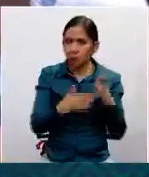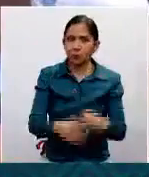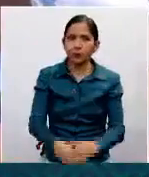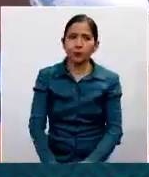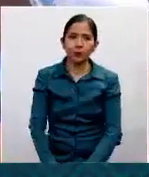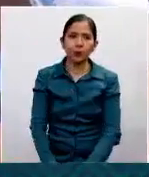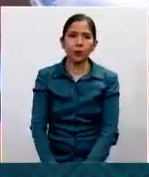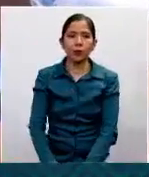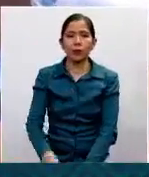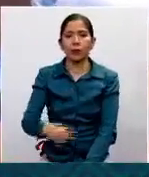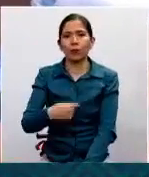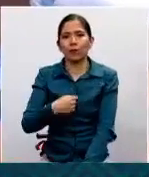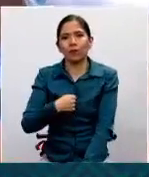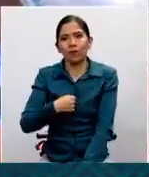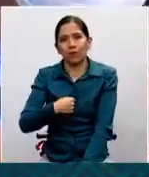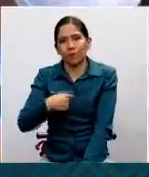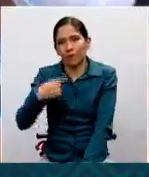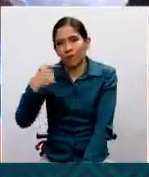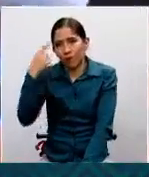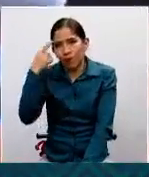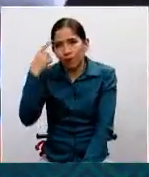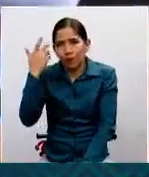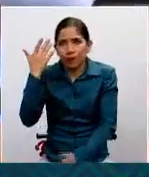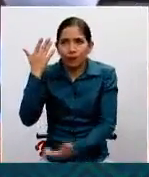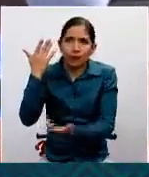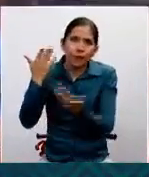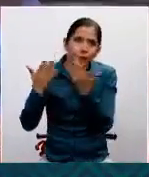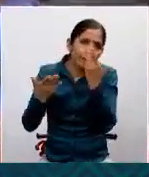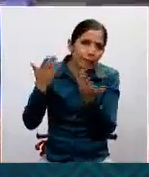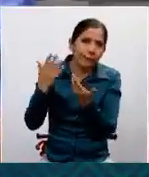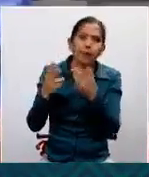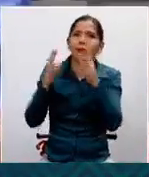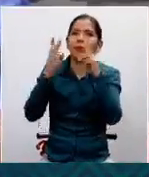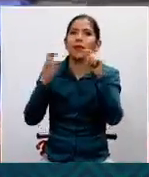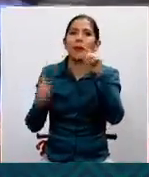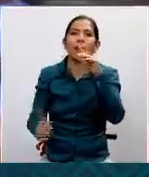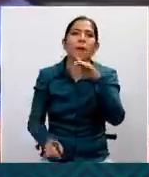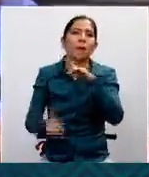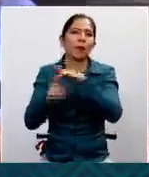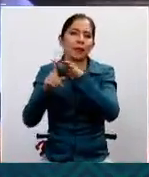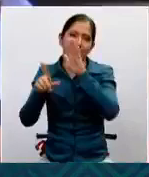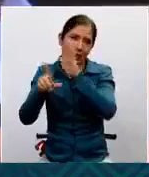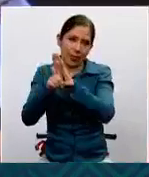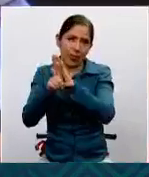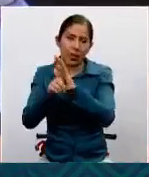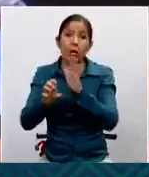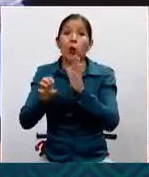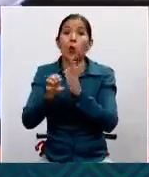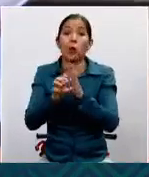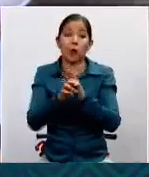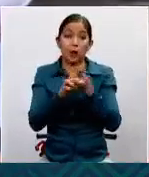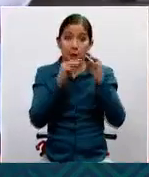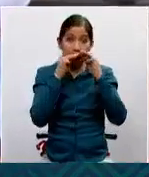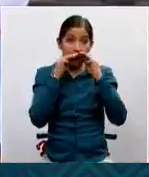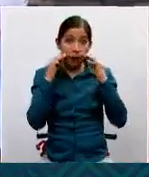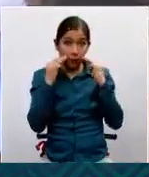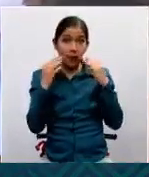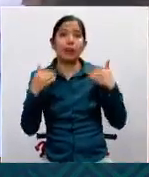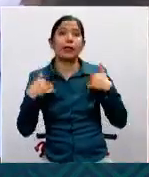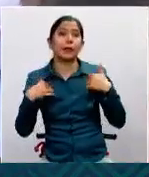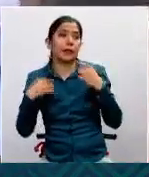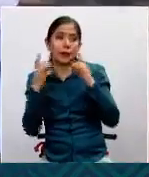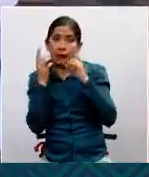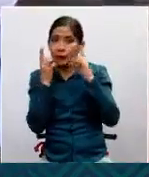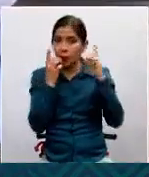son temas que, que se están suscitando legales, como la imputación a